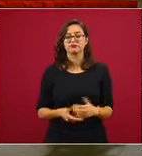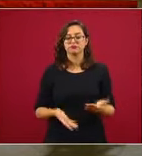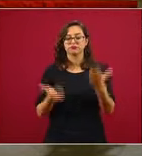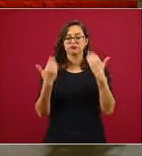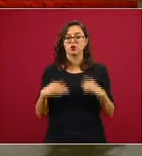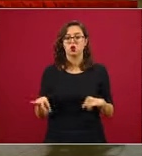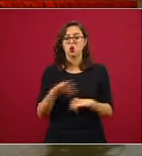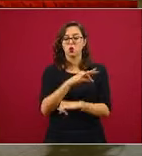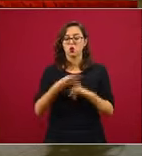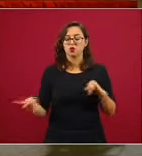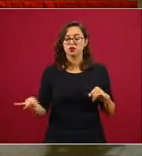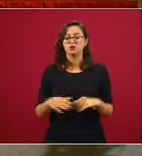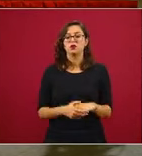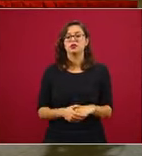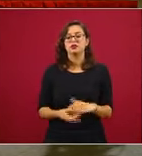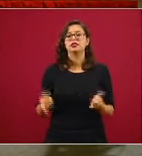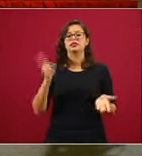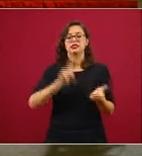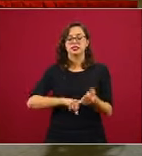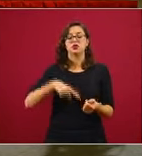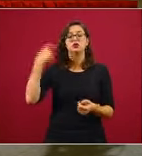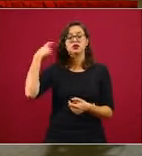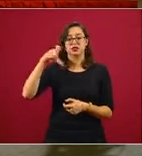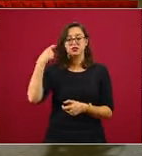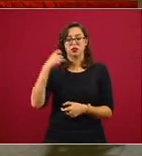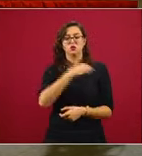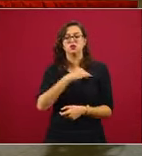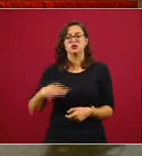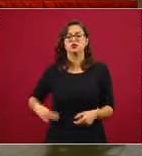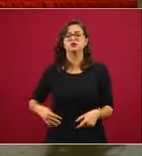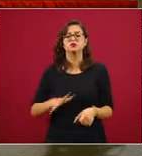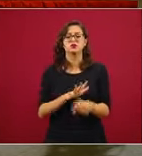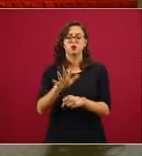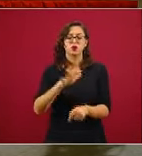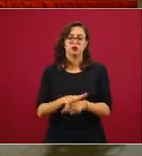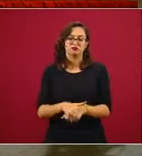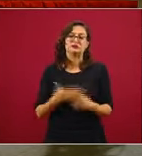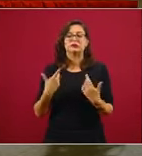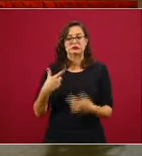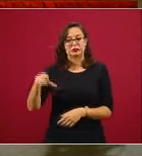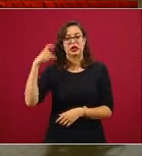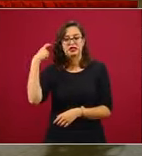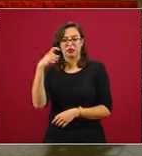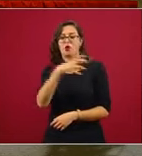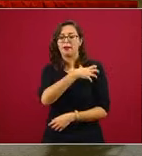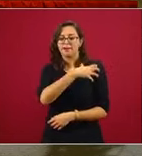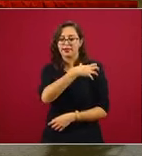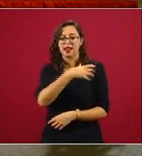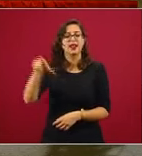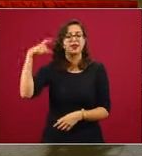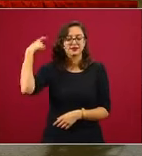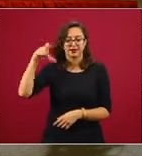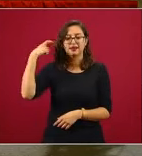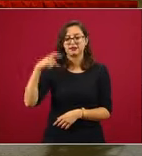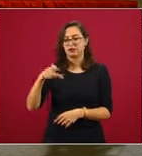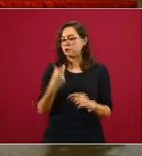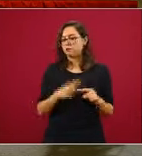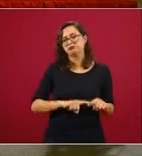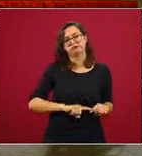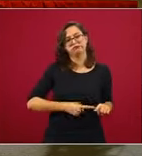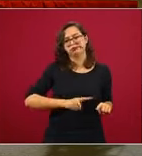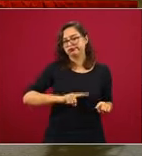diapositiva de este grupo, que son los municipios de Querétaro. Pues Querétaro, definitivamente contribuyendo a la